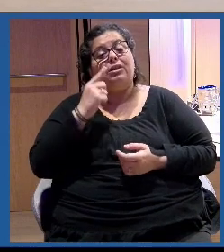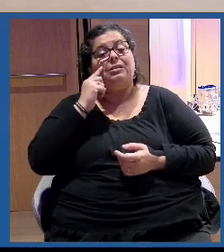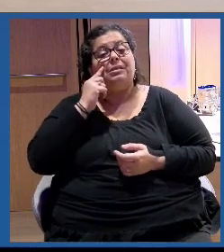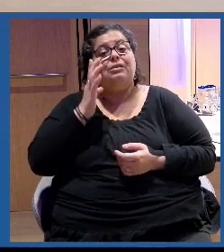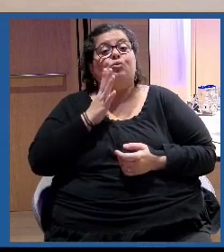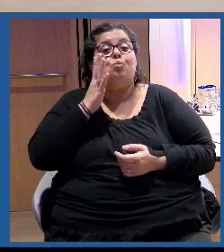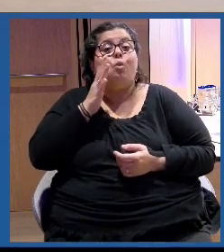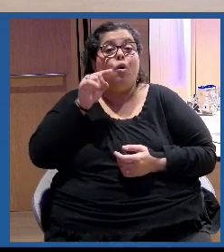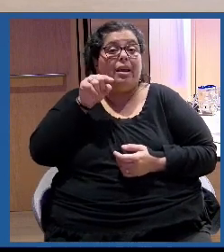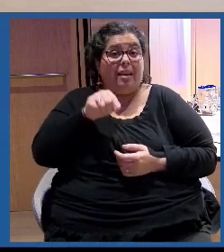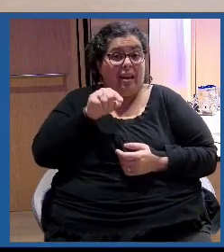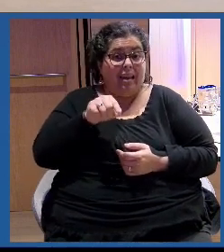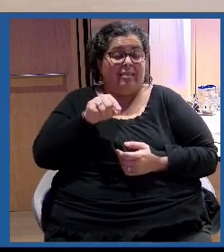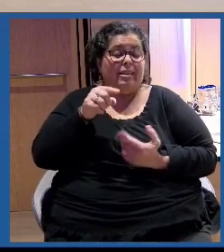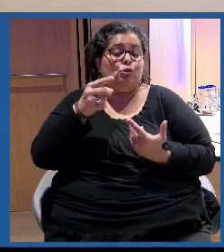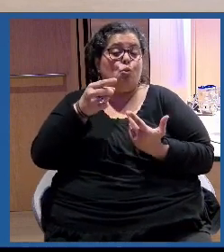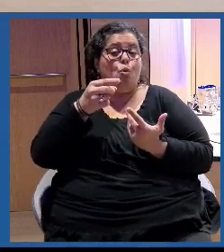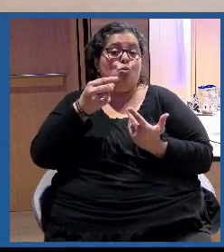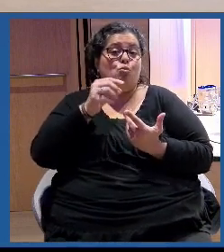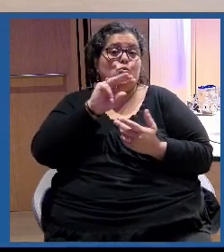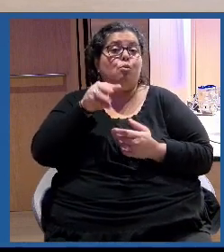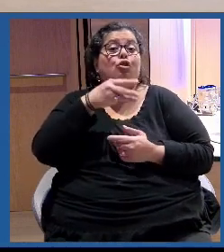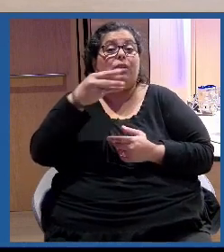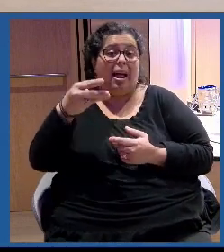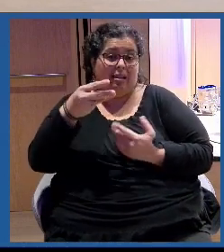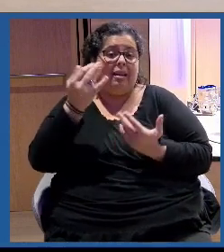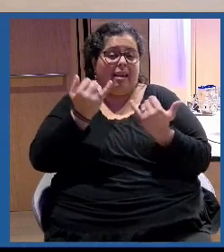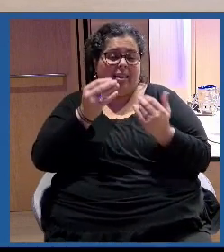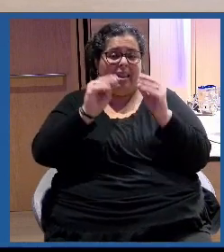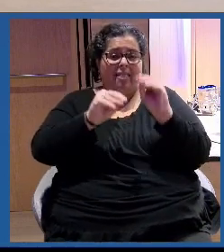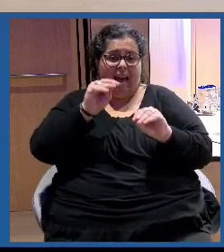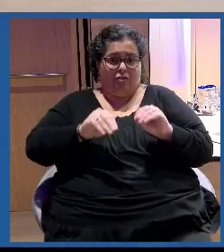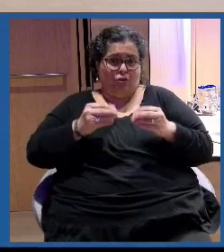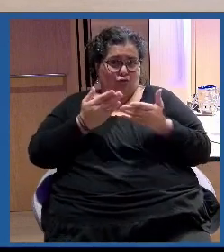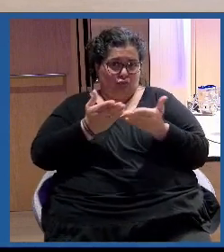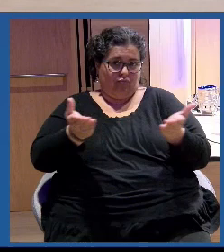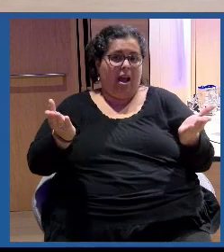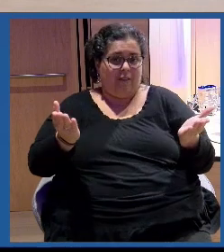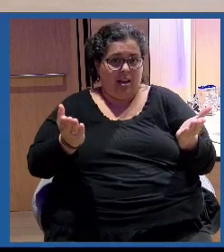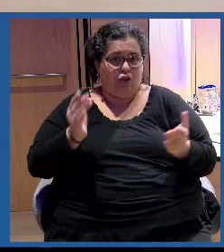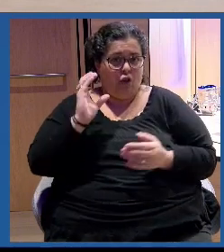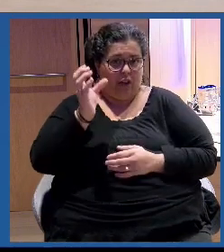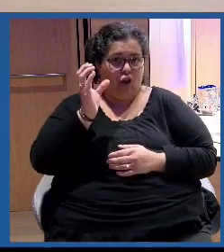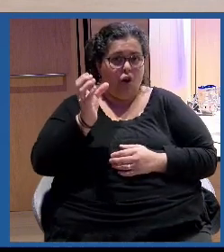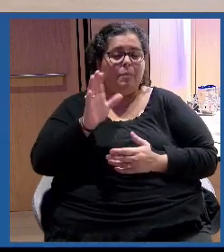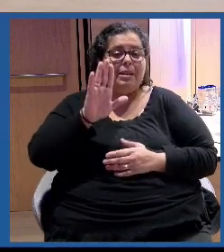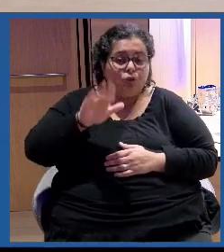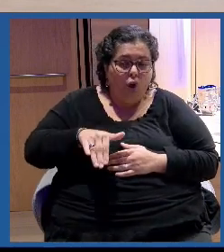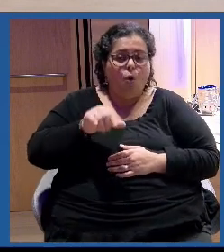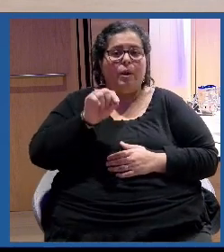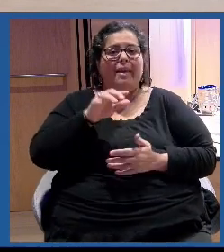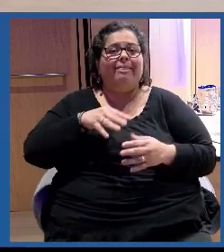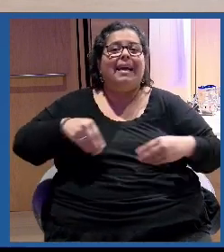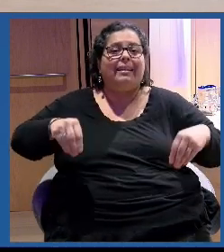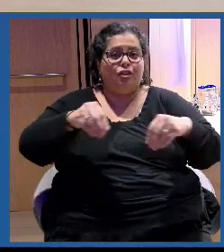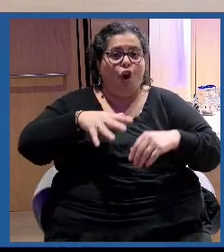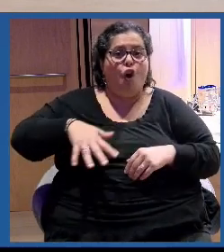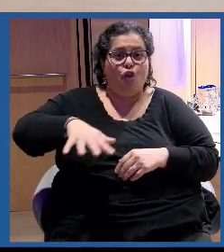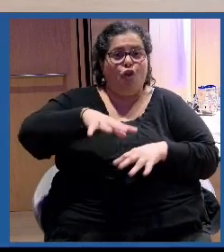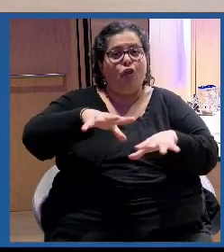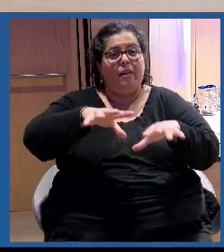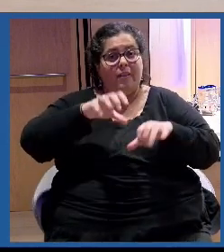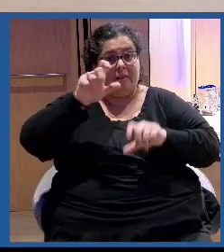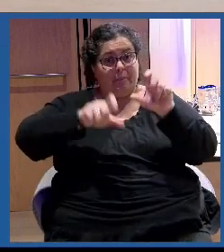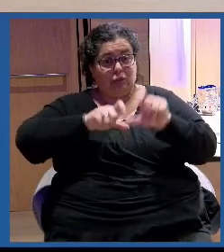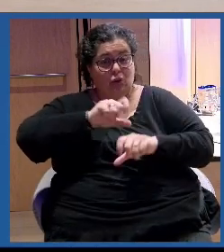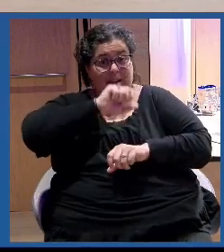un portal de datos abiertos de Colombia sobre territorios afro, ¿sí? Si yo accedo